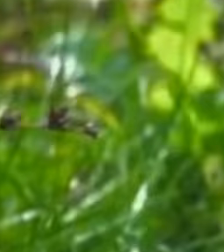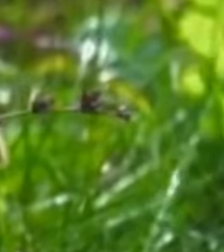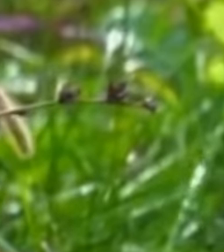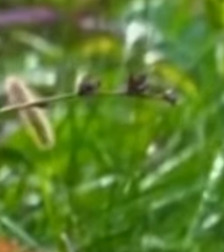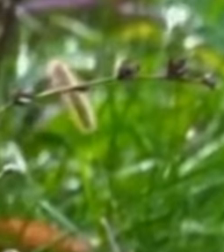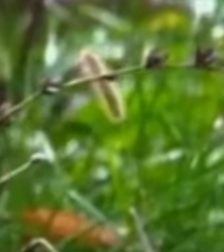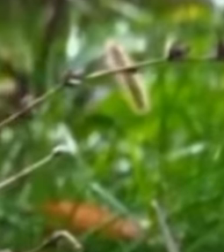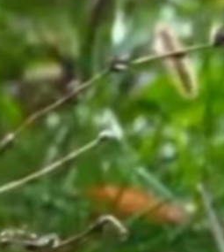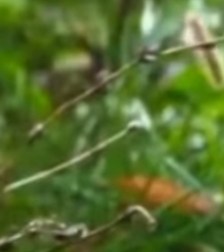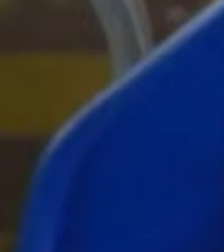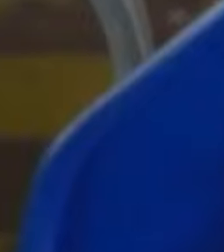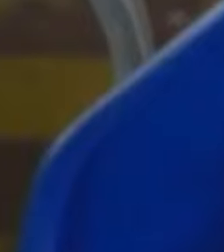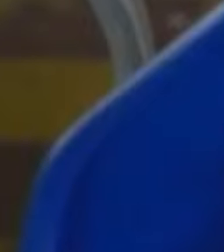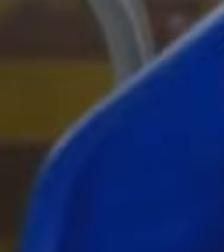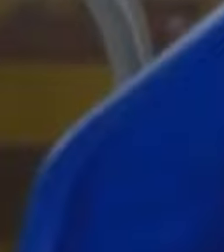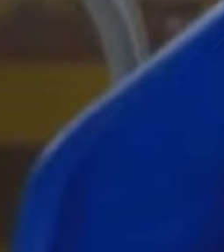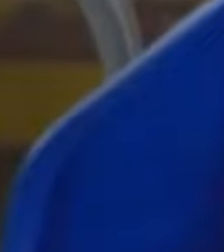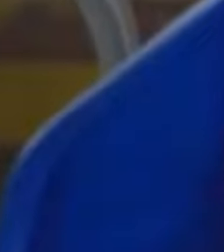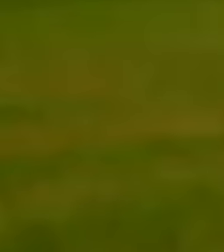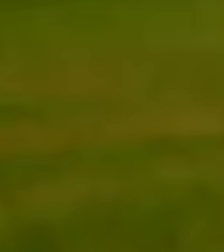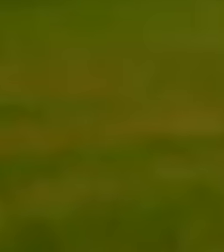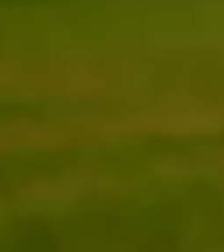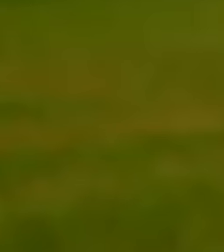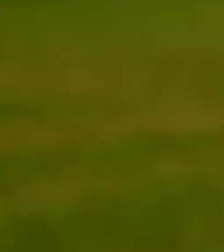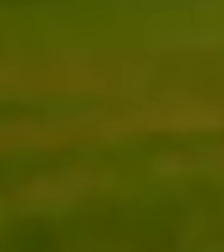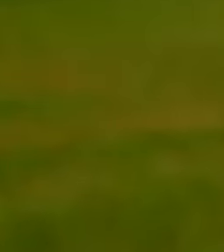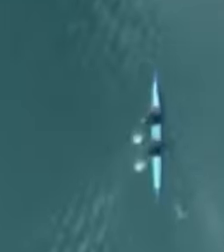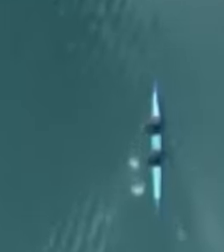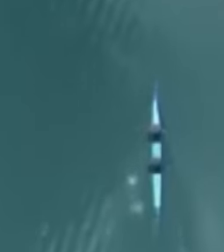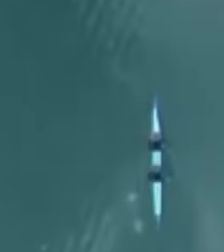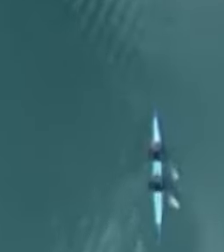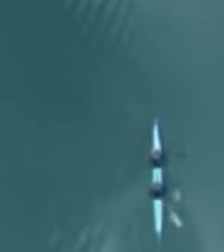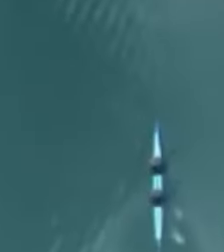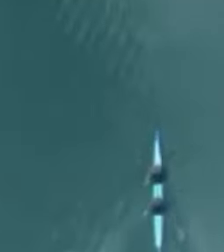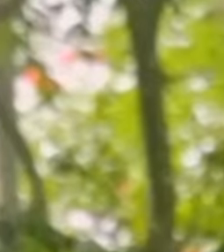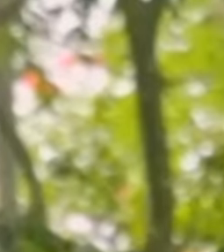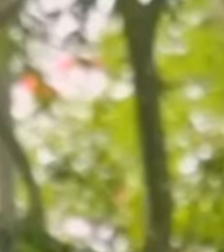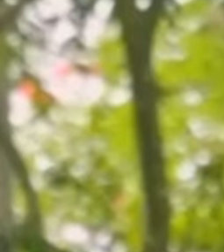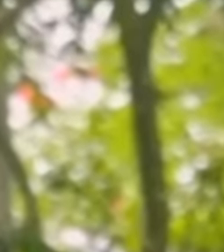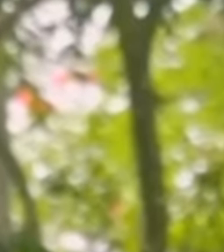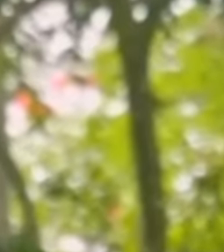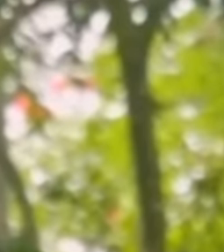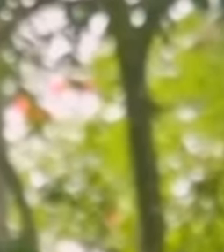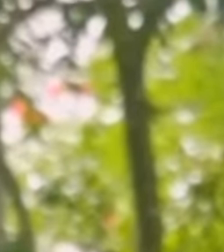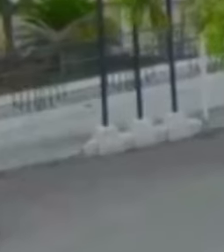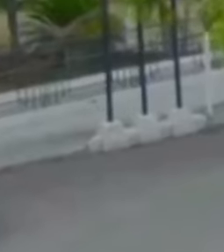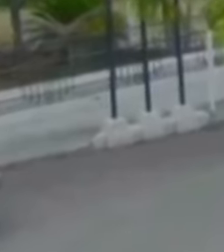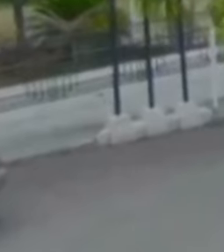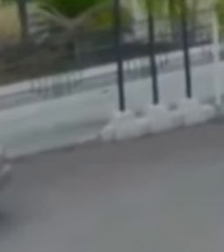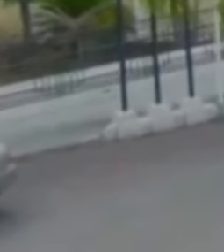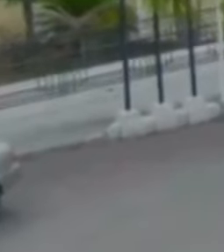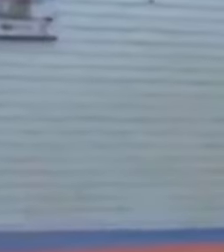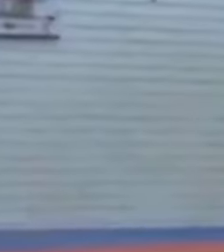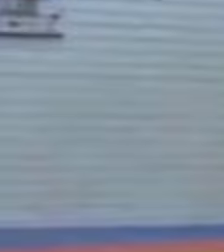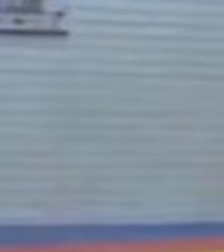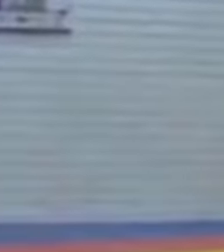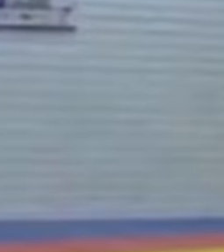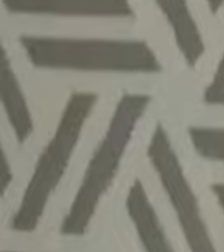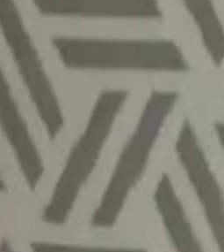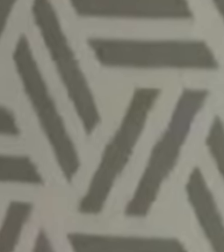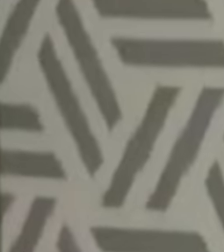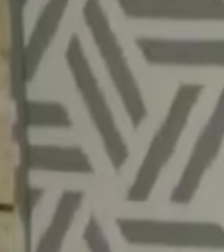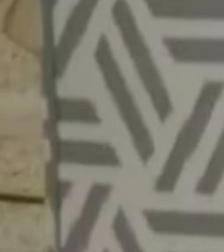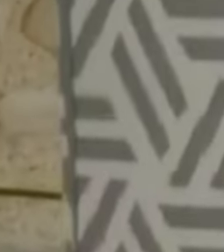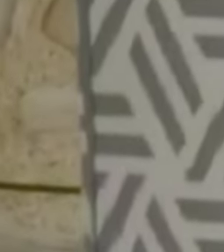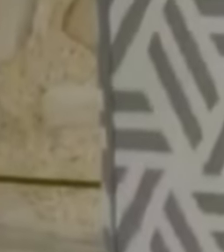la naturaleza, de la educación, el trabajo, el bienestar, de la biodiversidad, la salud y el deporte.